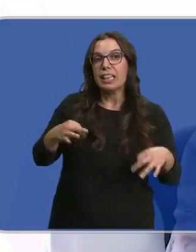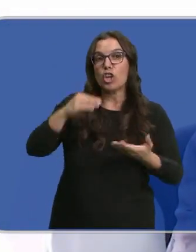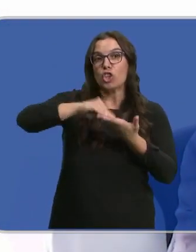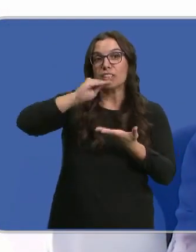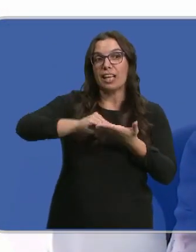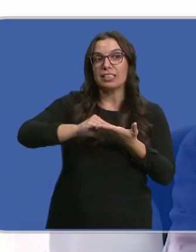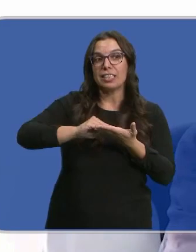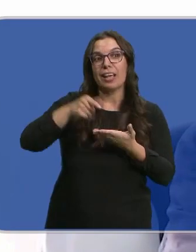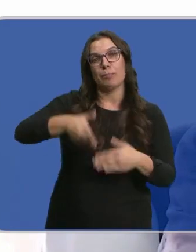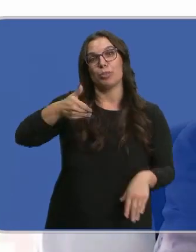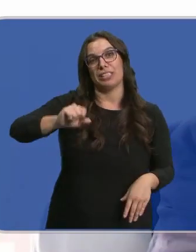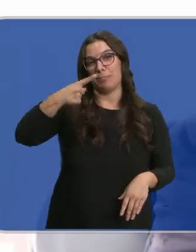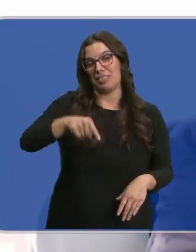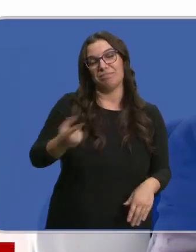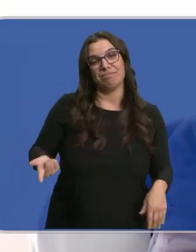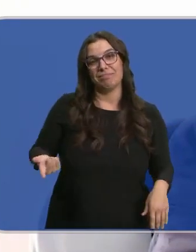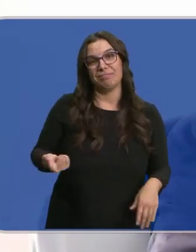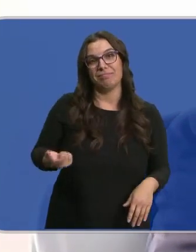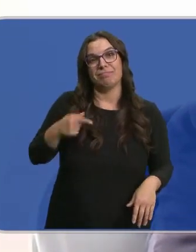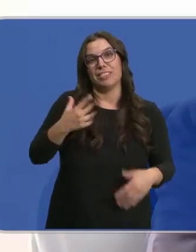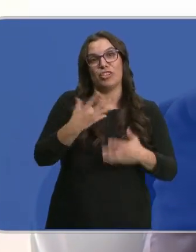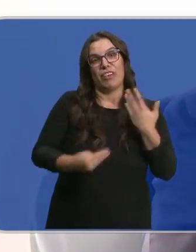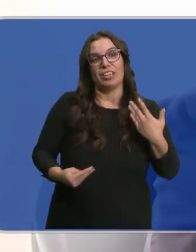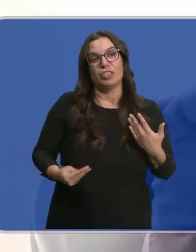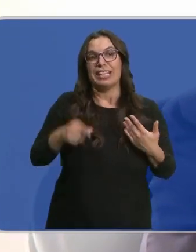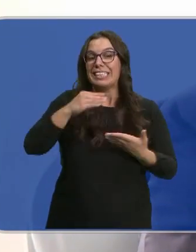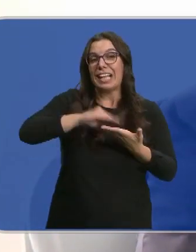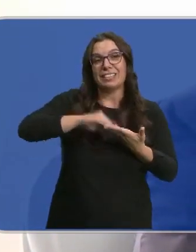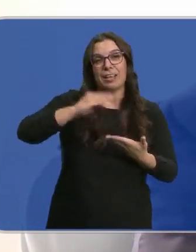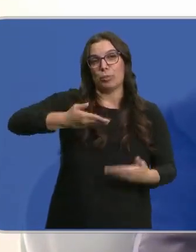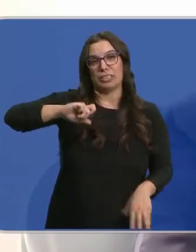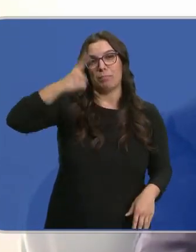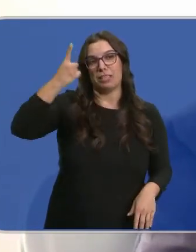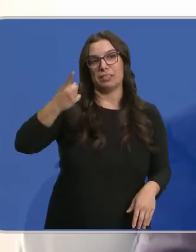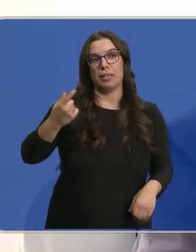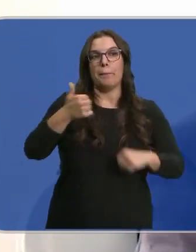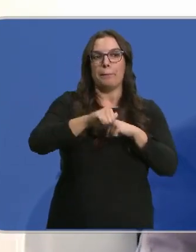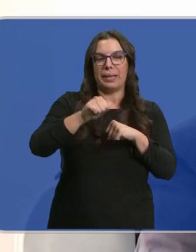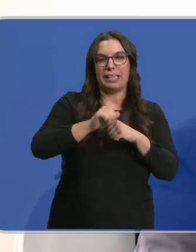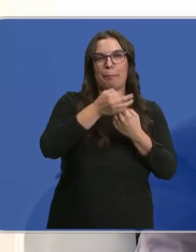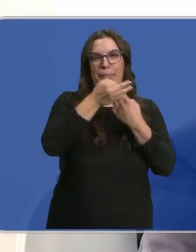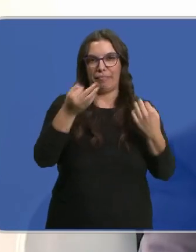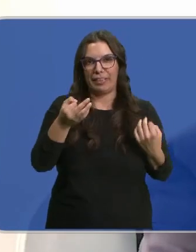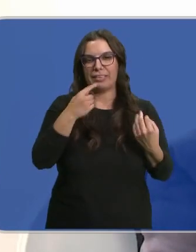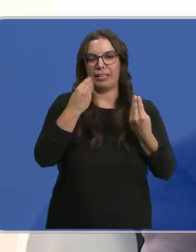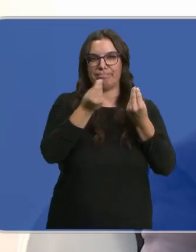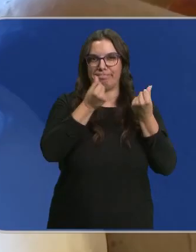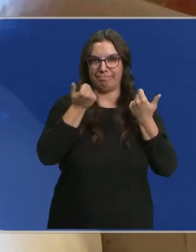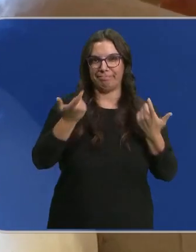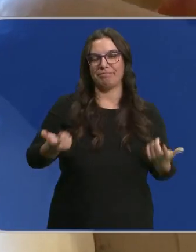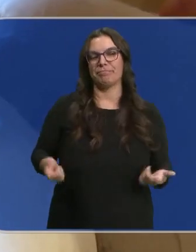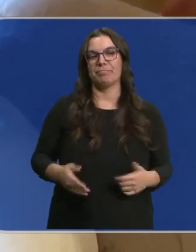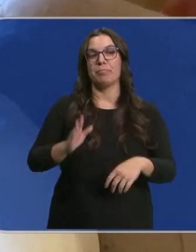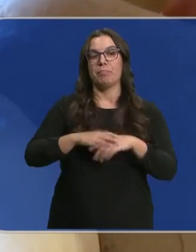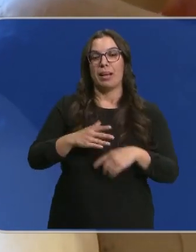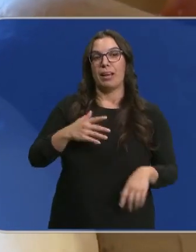salsa. Y es lo más importante de las bravas. Es que para mí la salsa es lo más importante. Y la patata, que la textura esté perfecta.